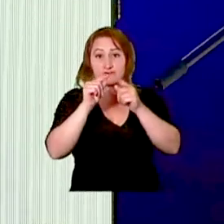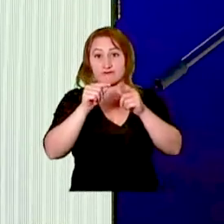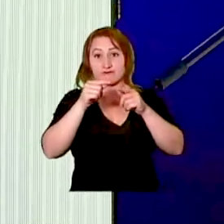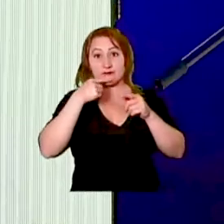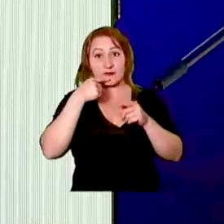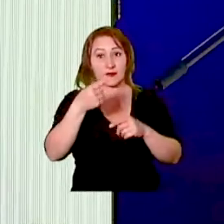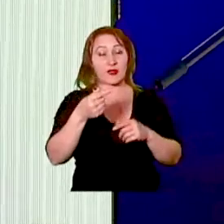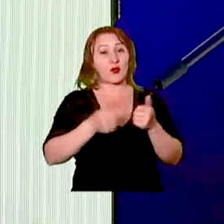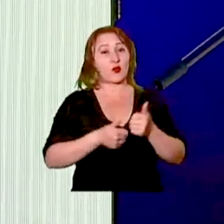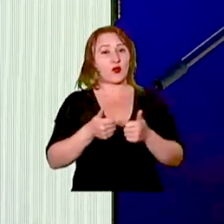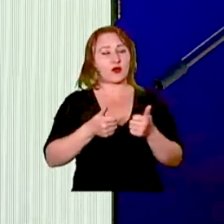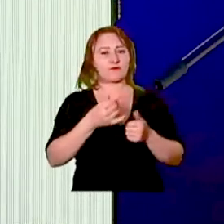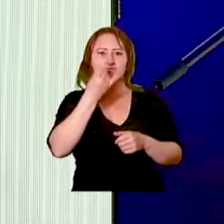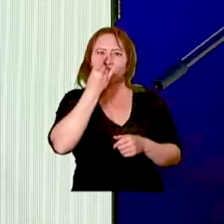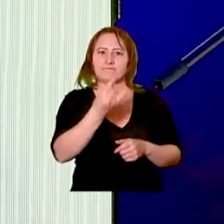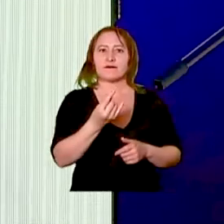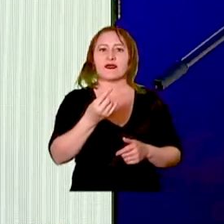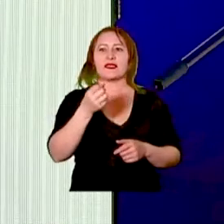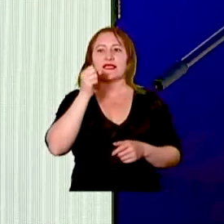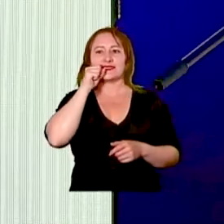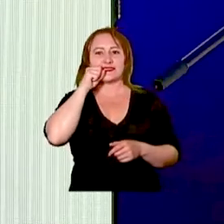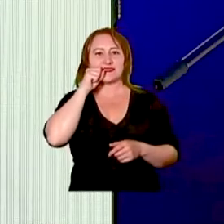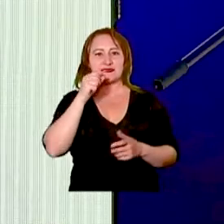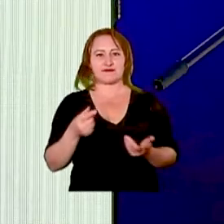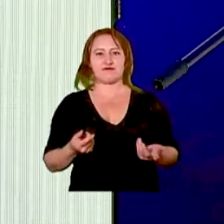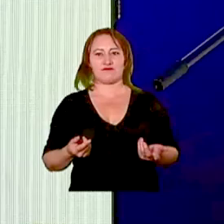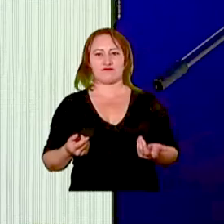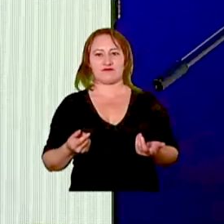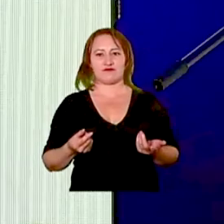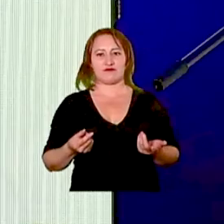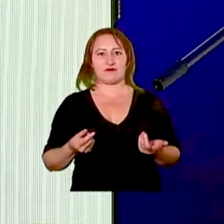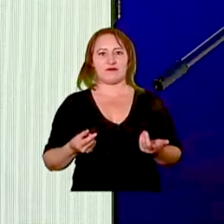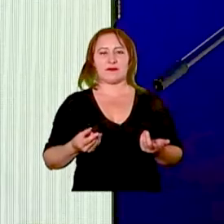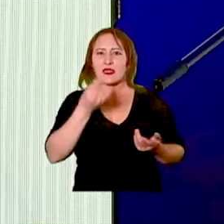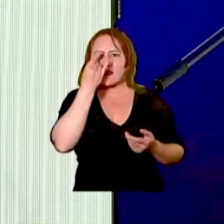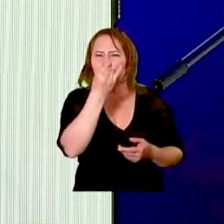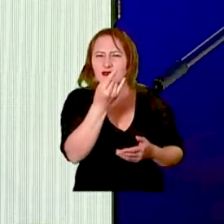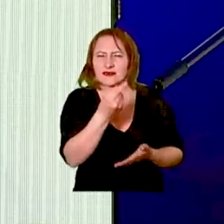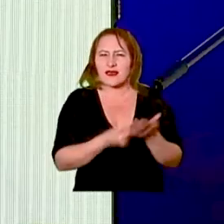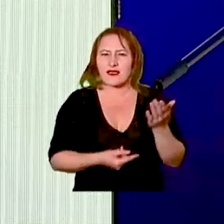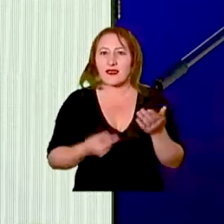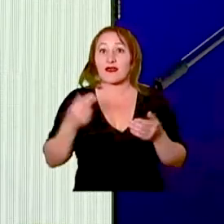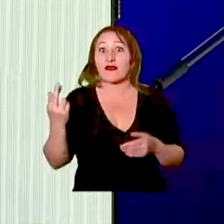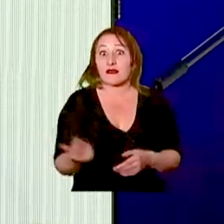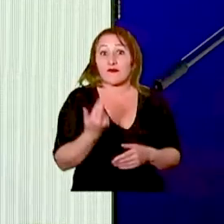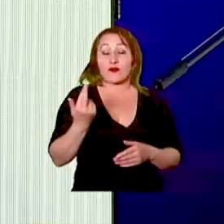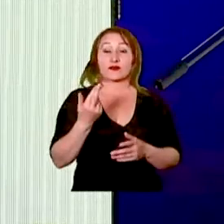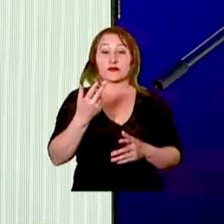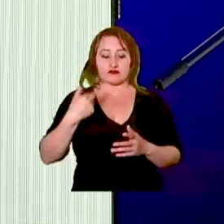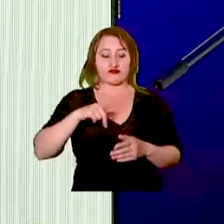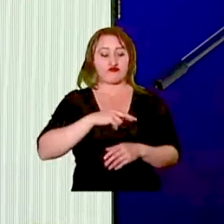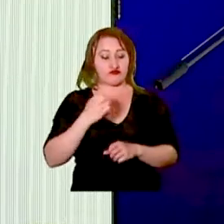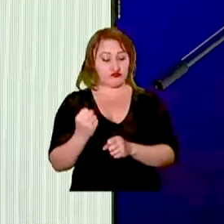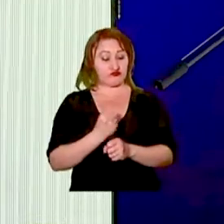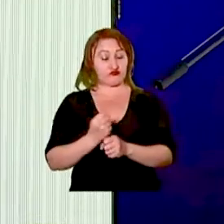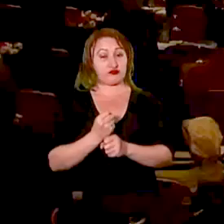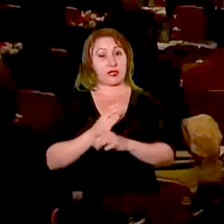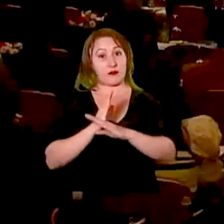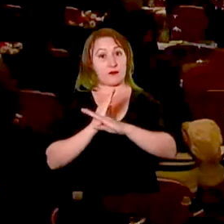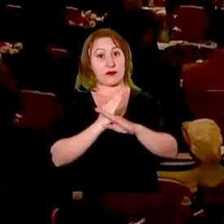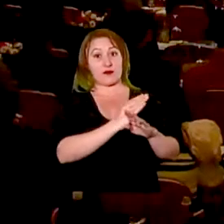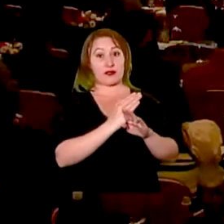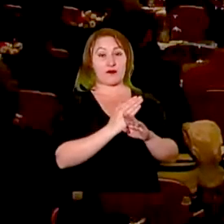que lo que nos interesa es la zanahoria, lo que nos interesa es reforzar, y así lo estamos haciendo, la labor